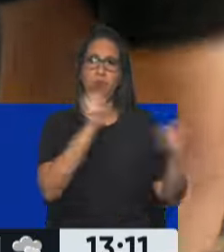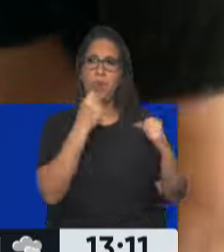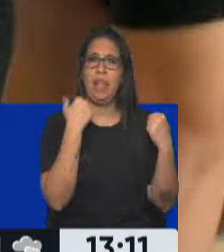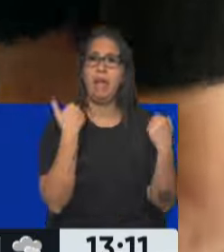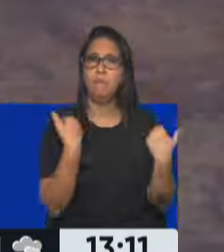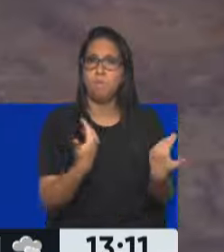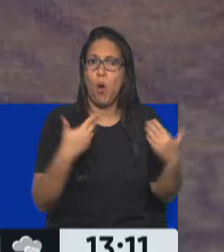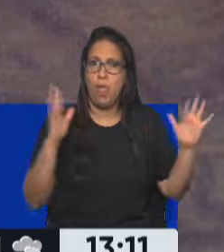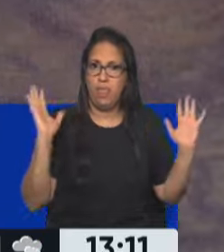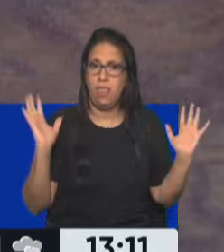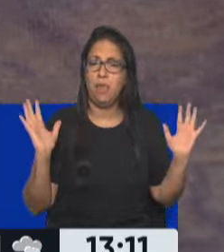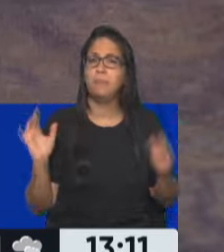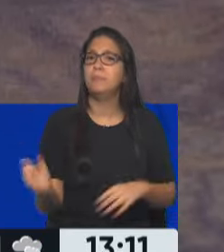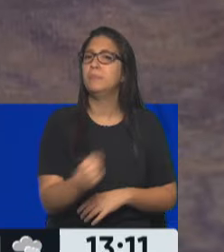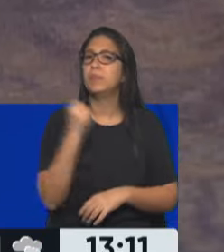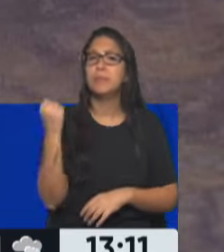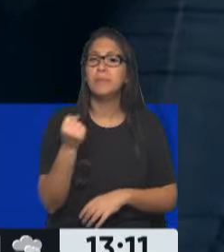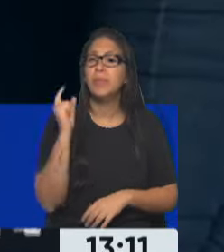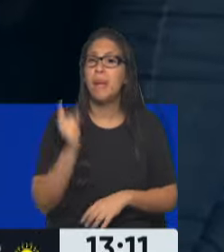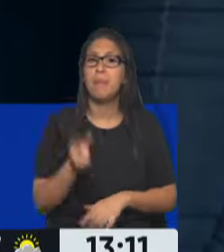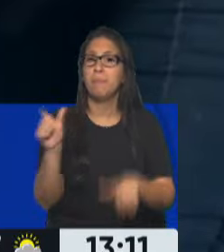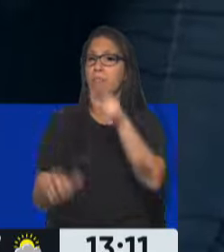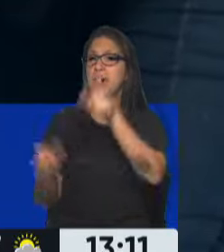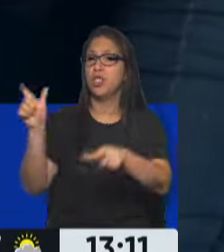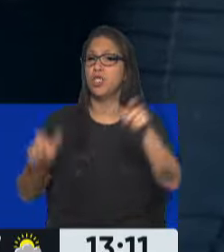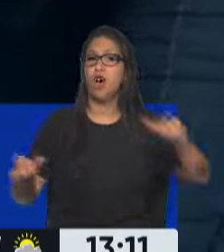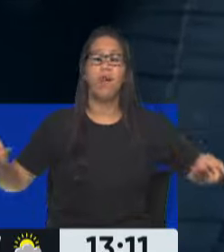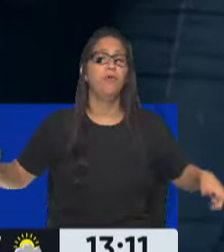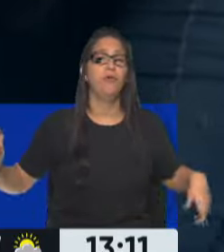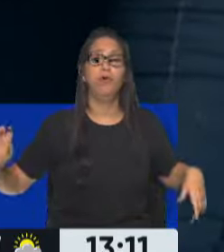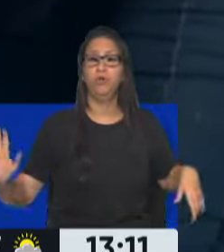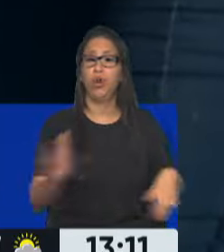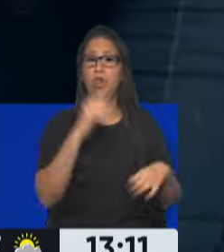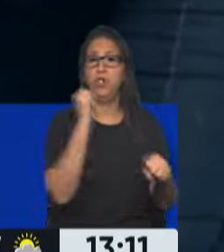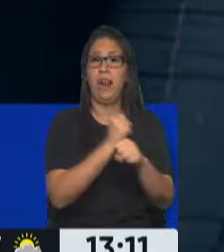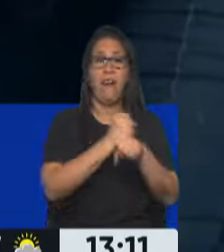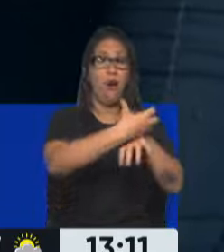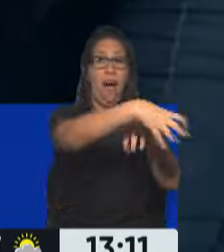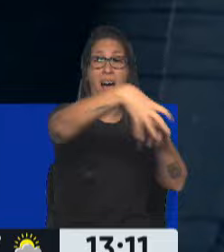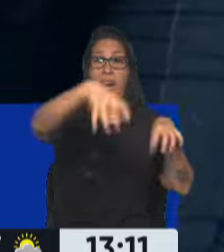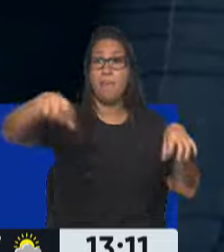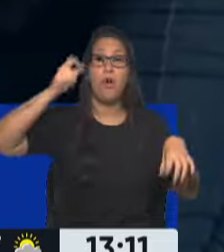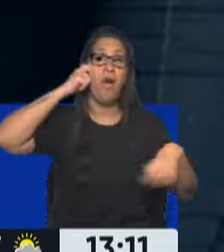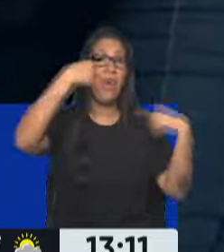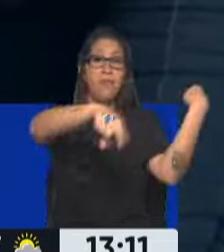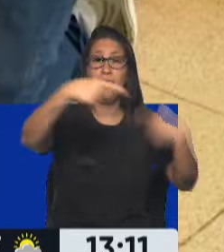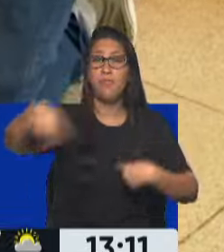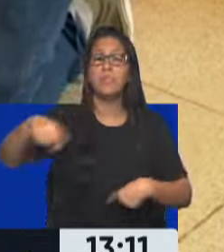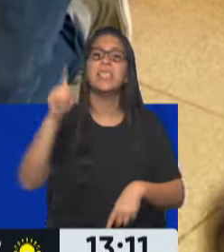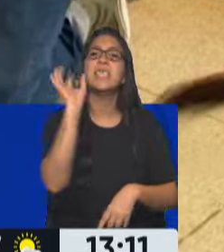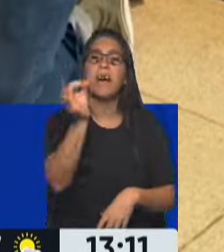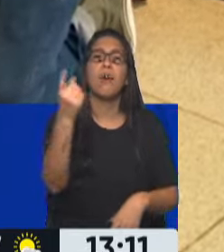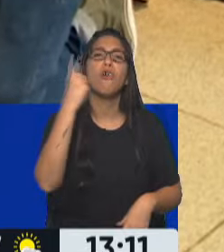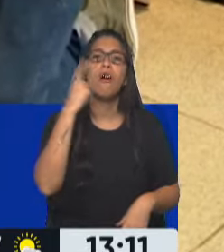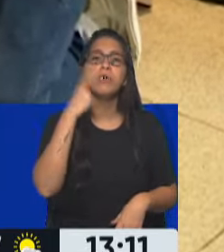tener eh capacitación del personal de todo el personal de todos los ámbitos de todas las edades acerca del rcp